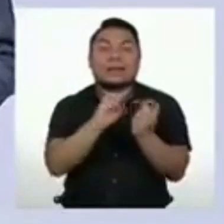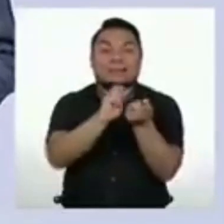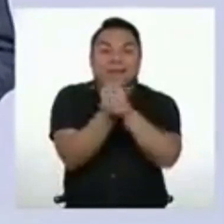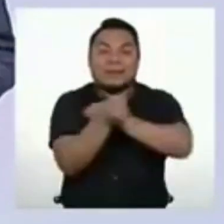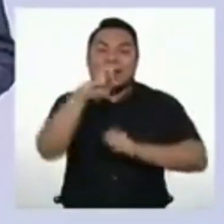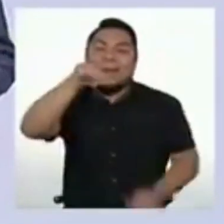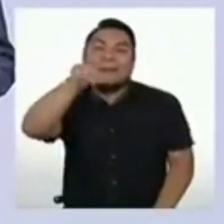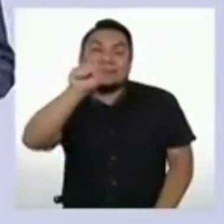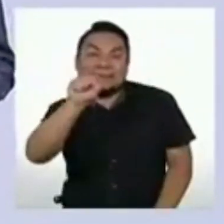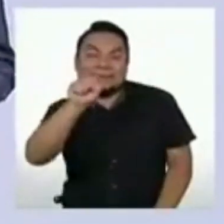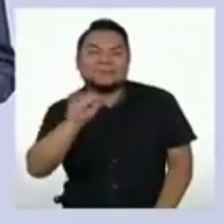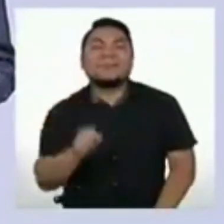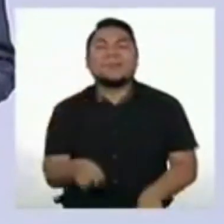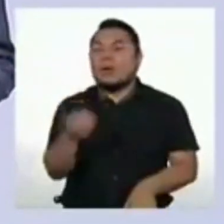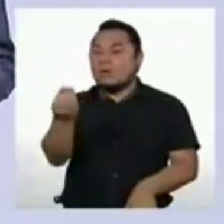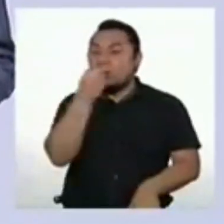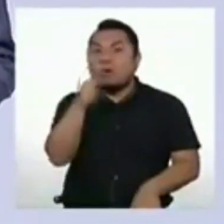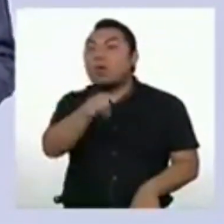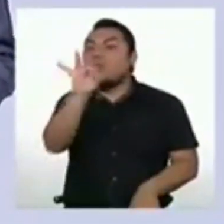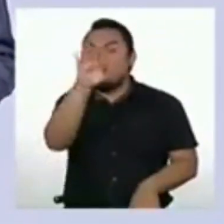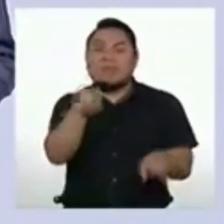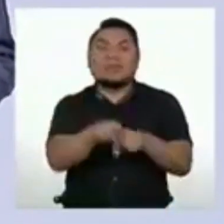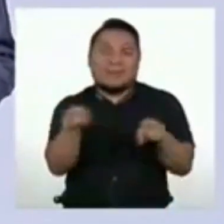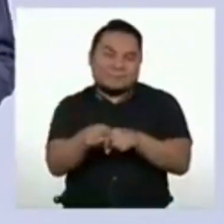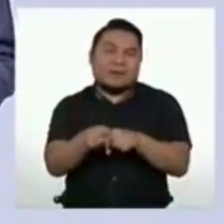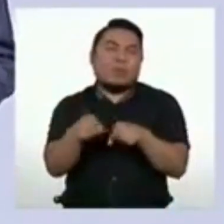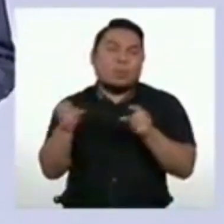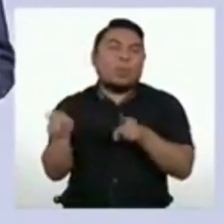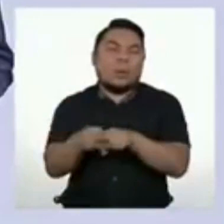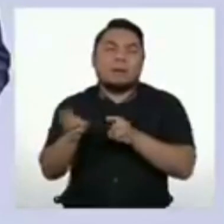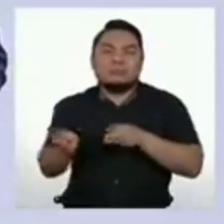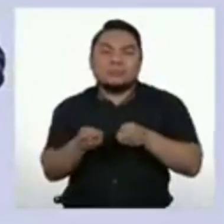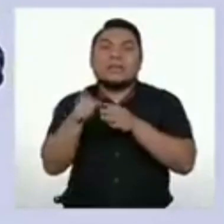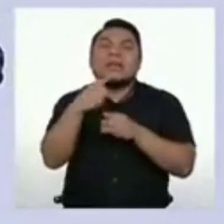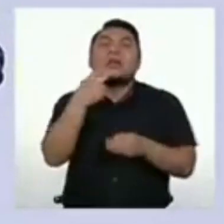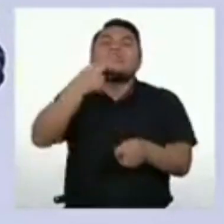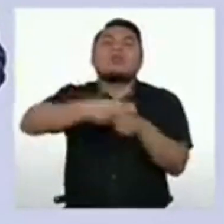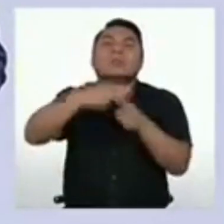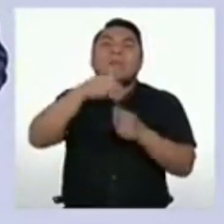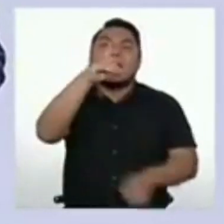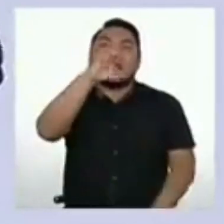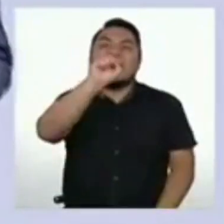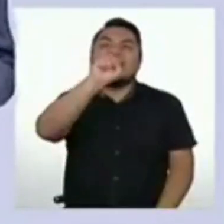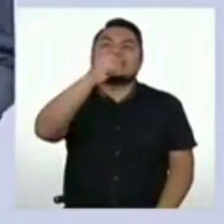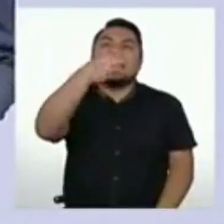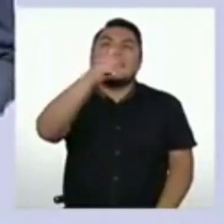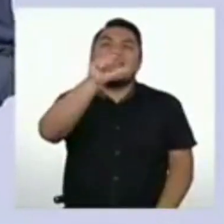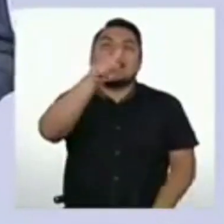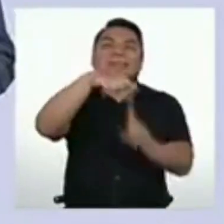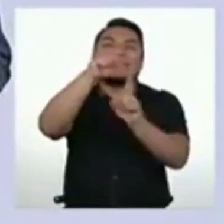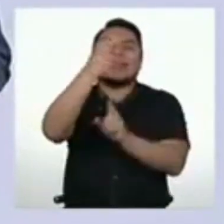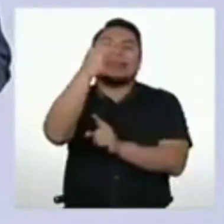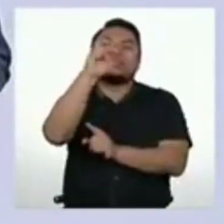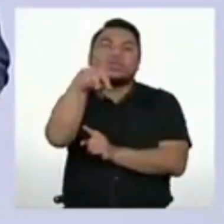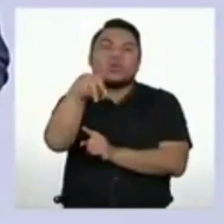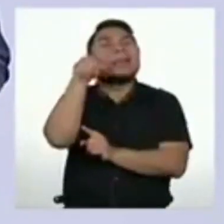pasas, otros alimentos siguen el mismo proceso denominado deshidratación. Esta palabra